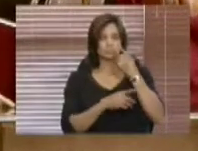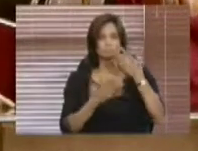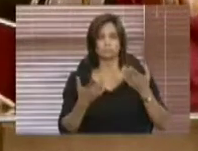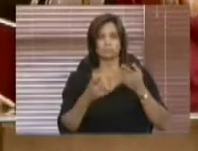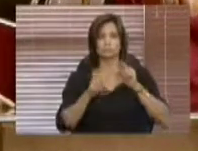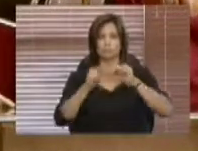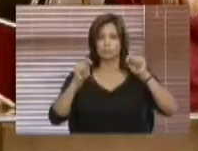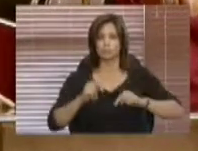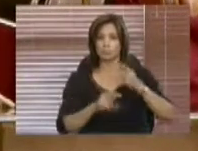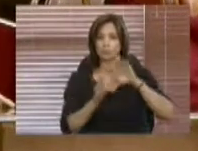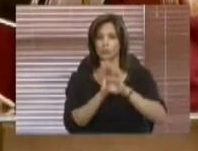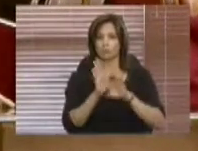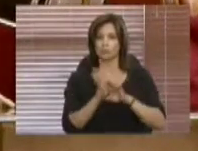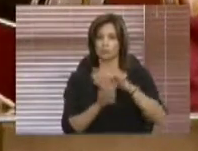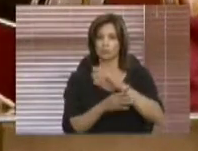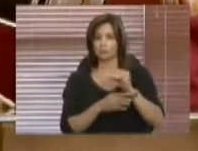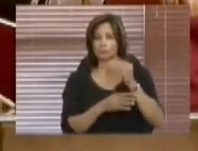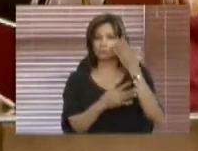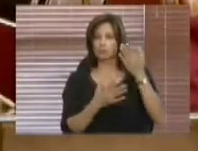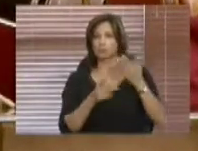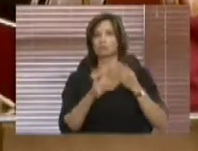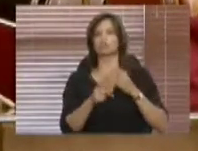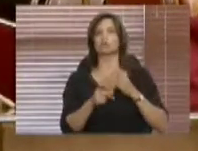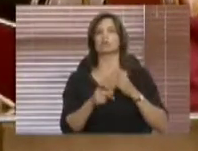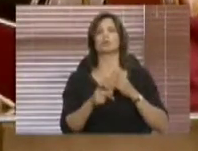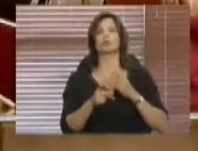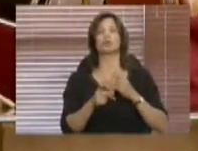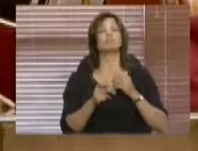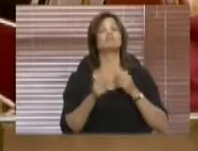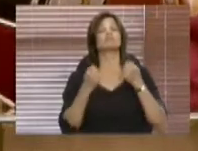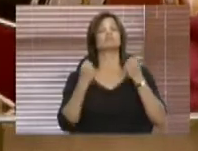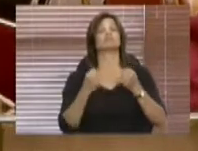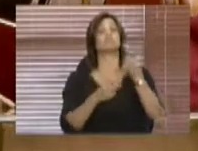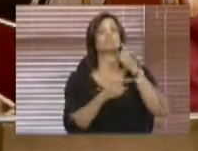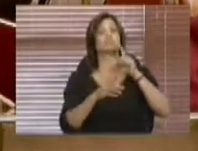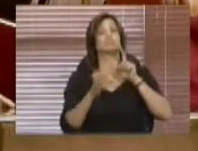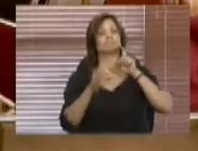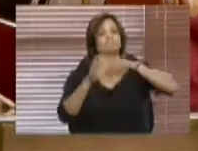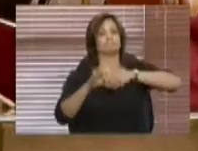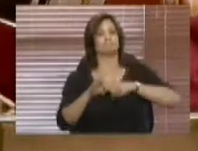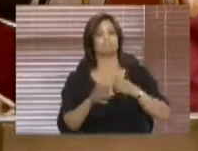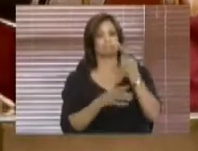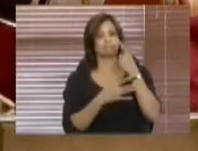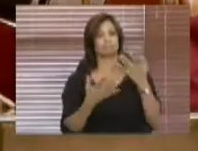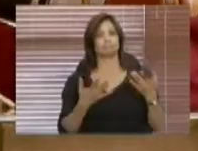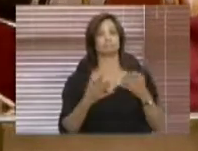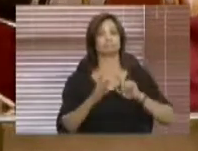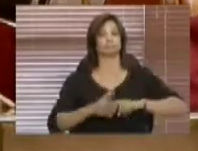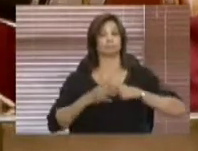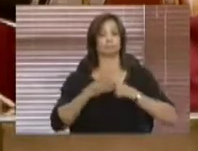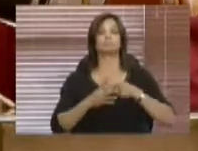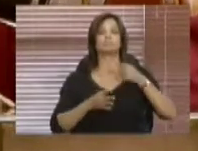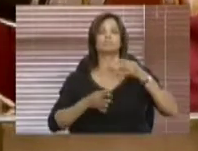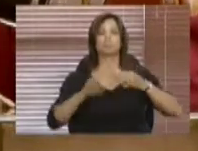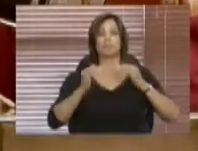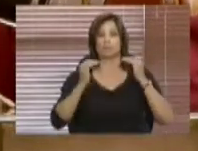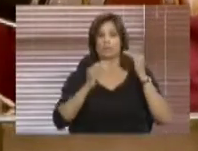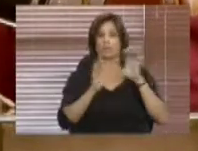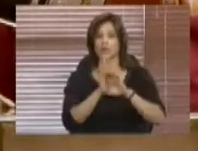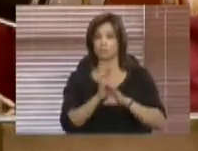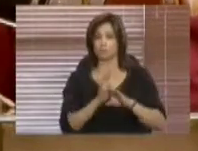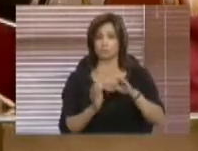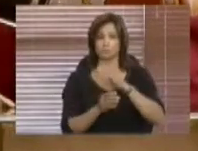del Tribunal Constitucional está firmemente anclada en los pilares de la supremacía de la